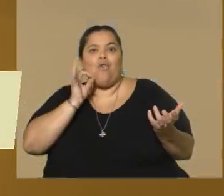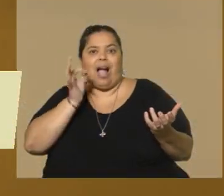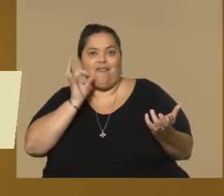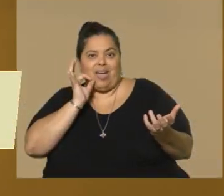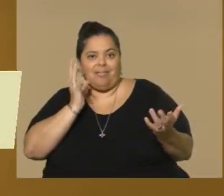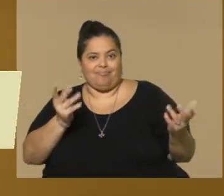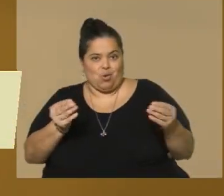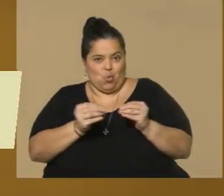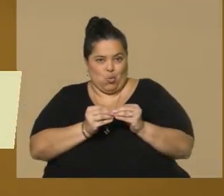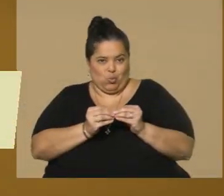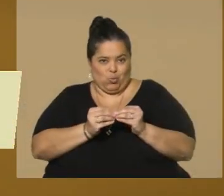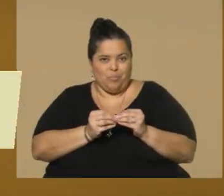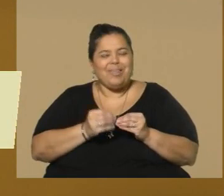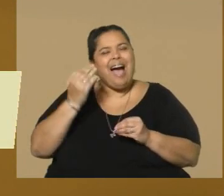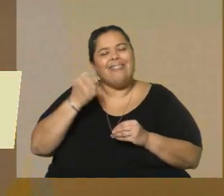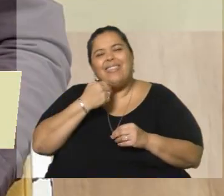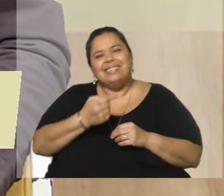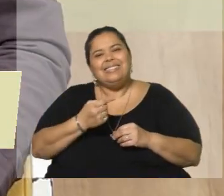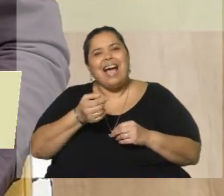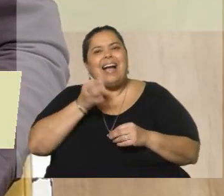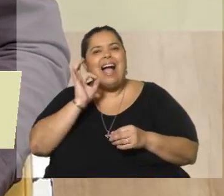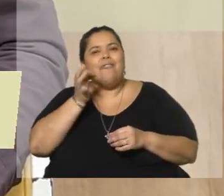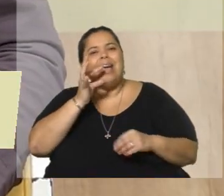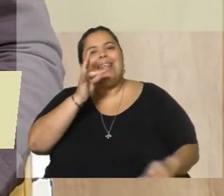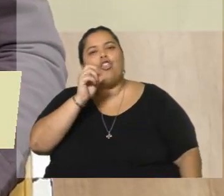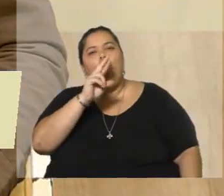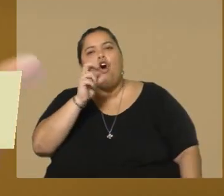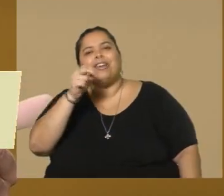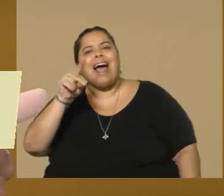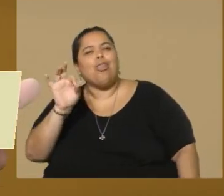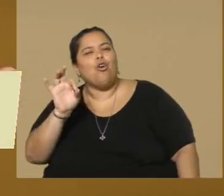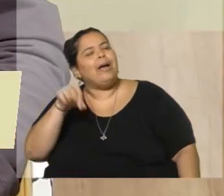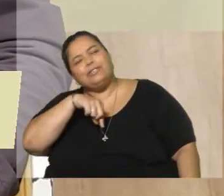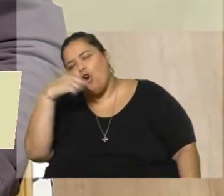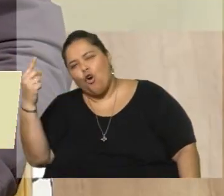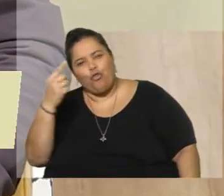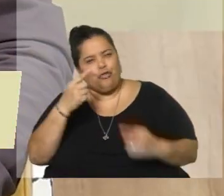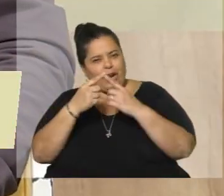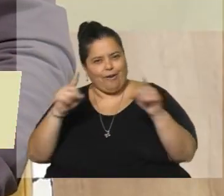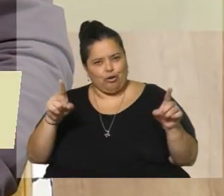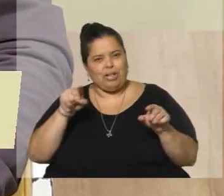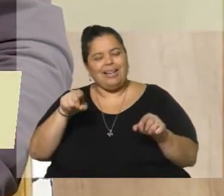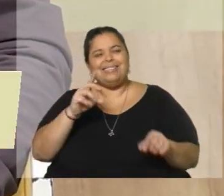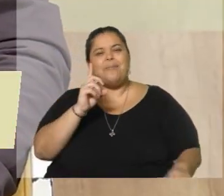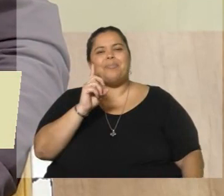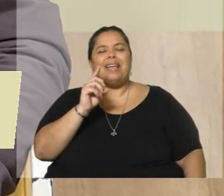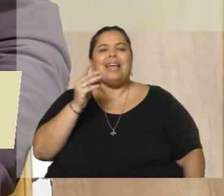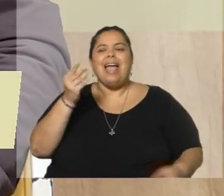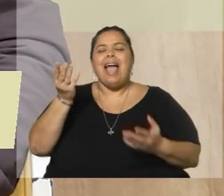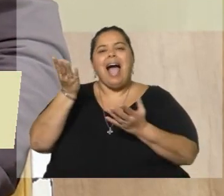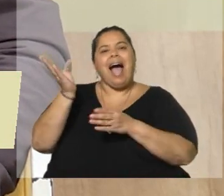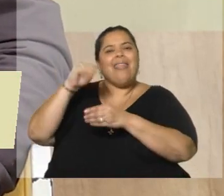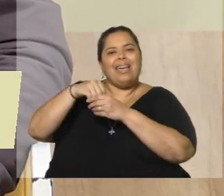aquella frase famosa no del café torrado no el café torrado es otra cosa glaseado donde